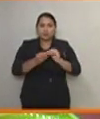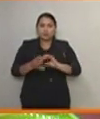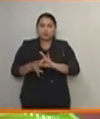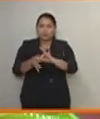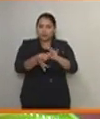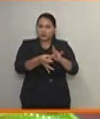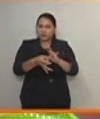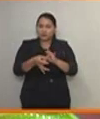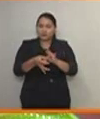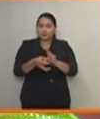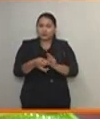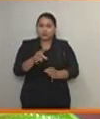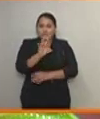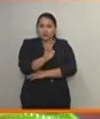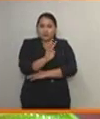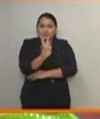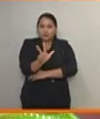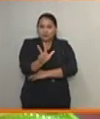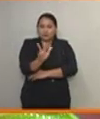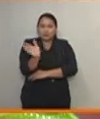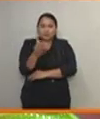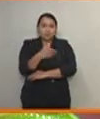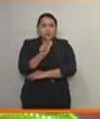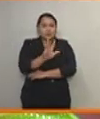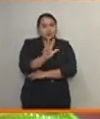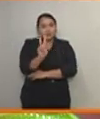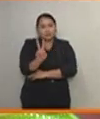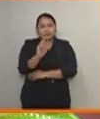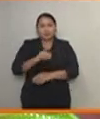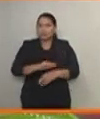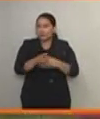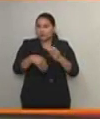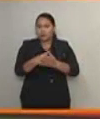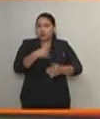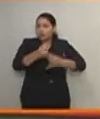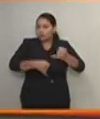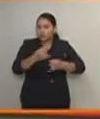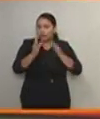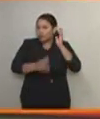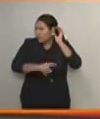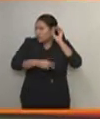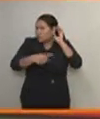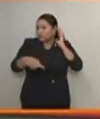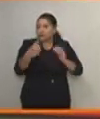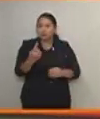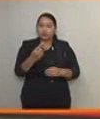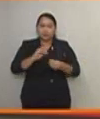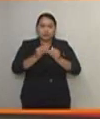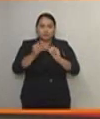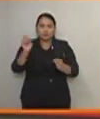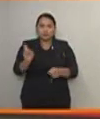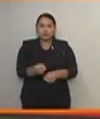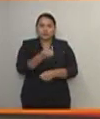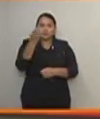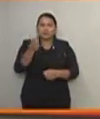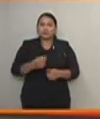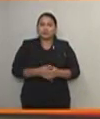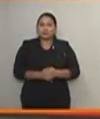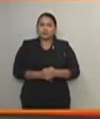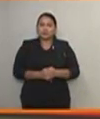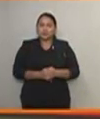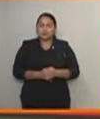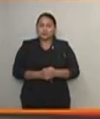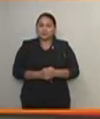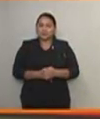que lo relacionan 73 y 32. Para todos los jugadores de más 1, el número seleccionado esta linda